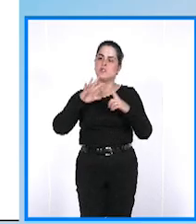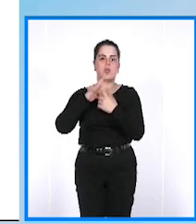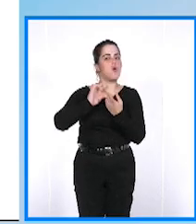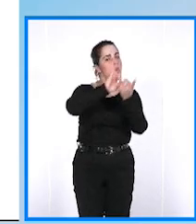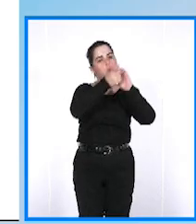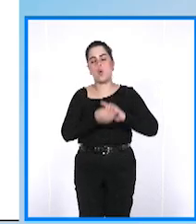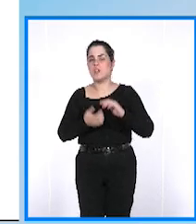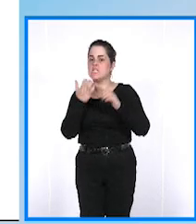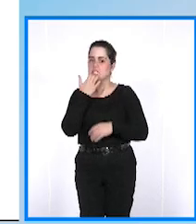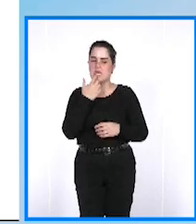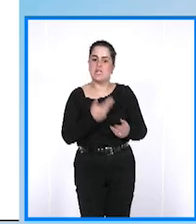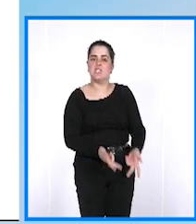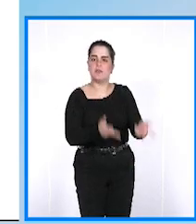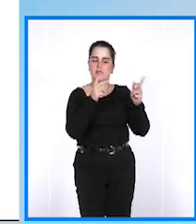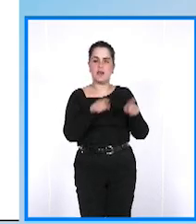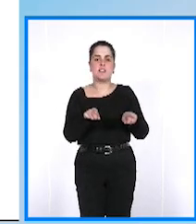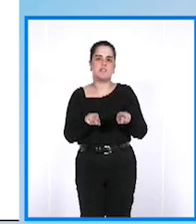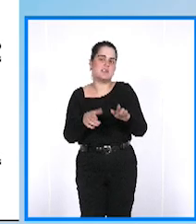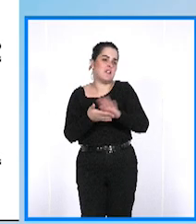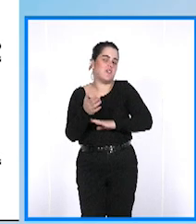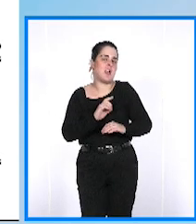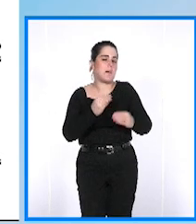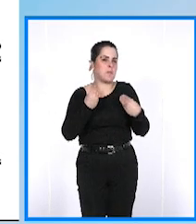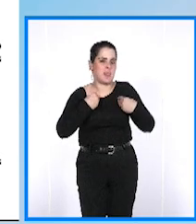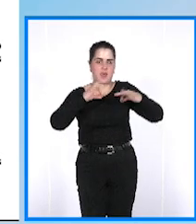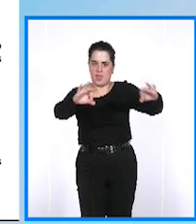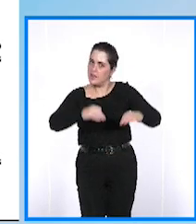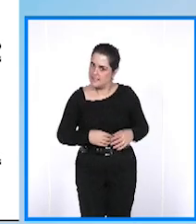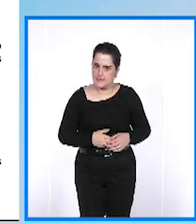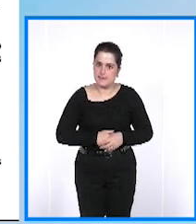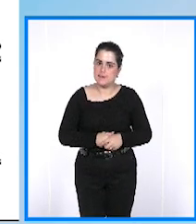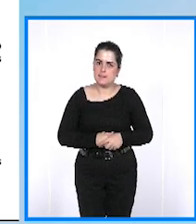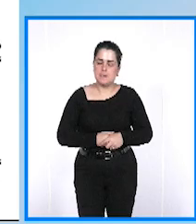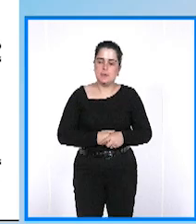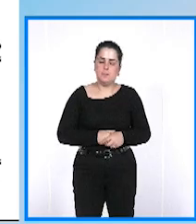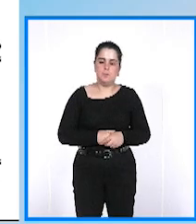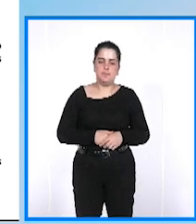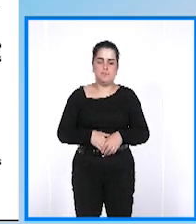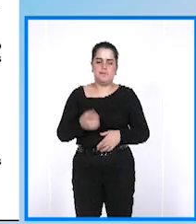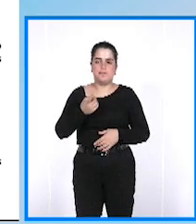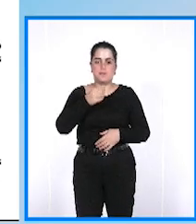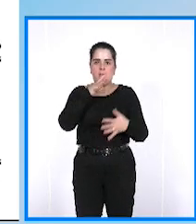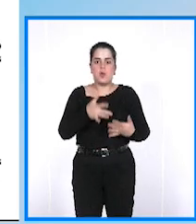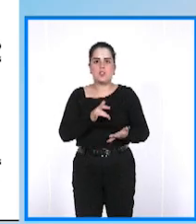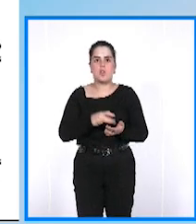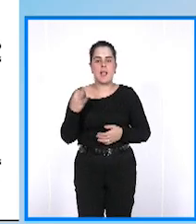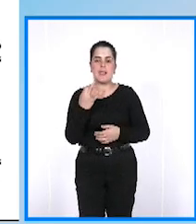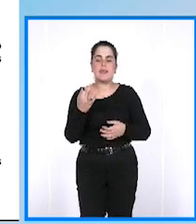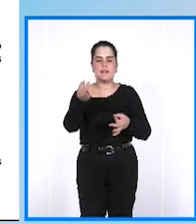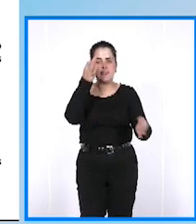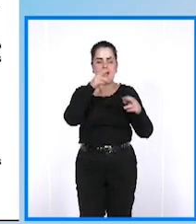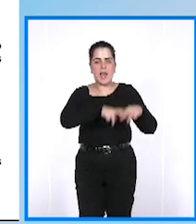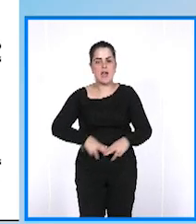cuando tienes la libertad es como la Alegría no nos decía y bueno donde estamos ahora es en el análisis de los